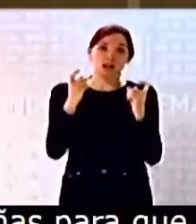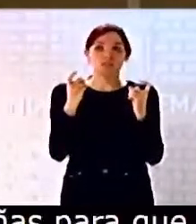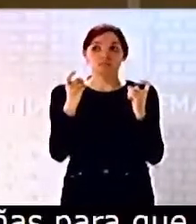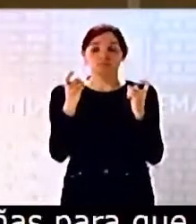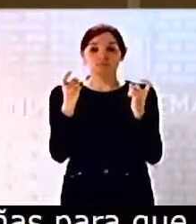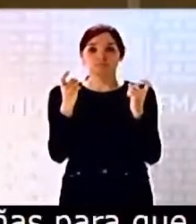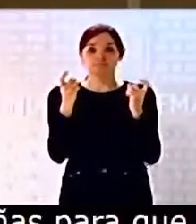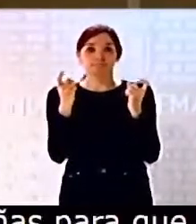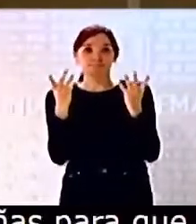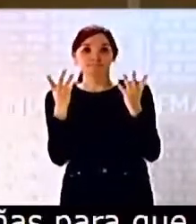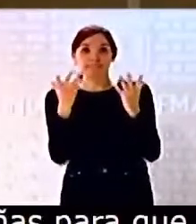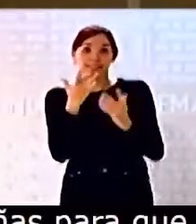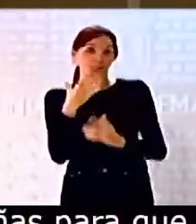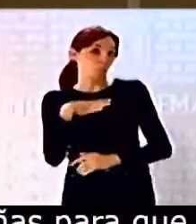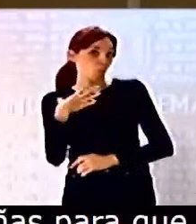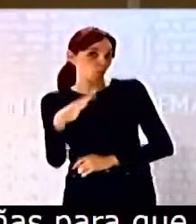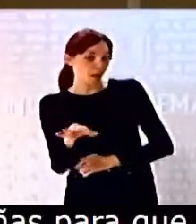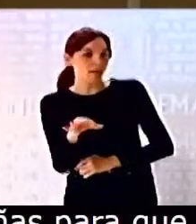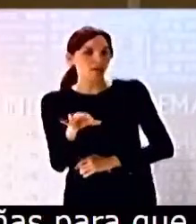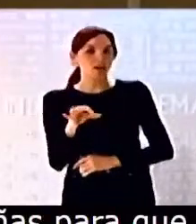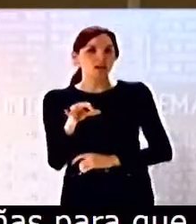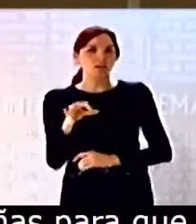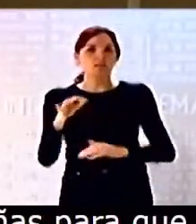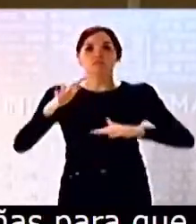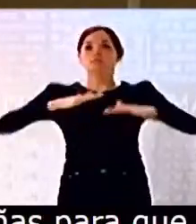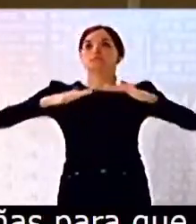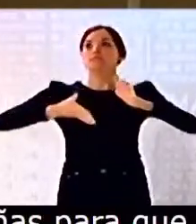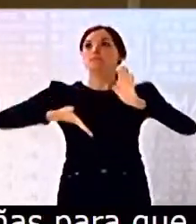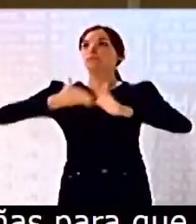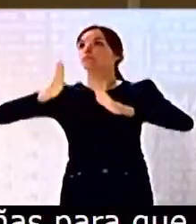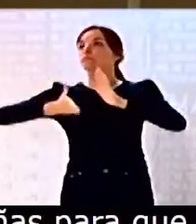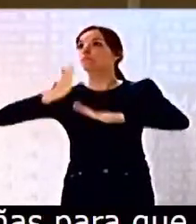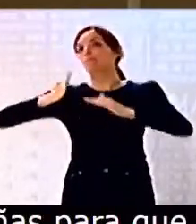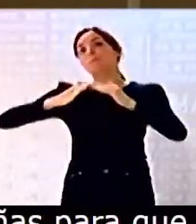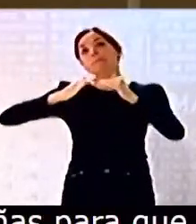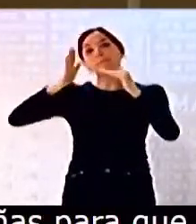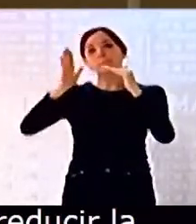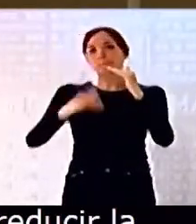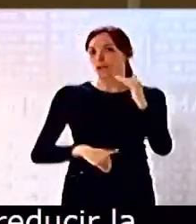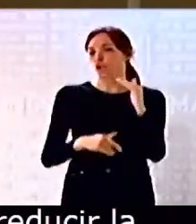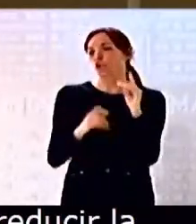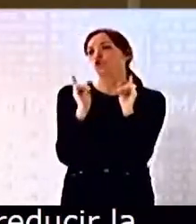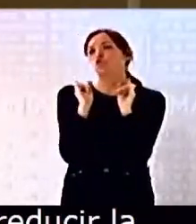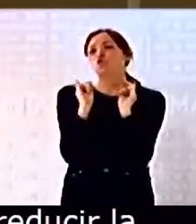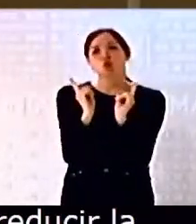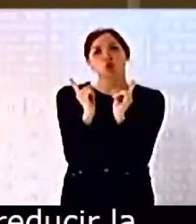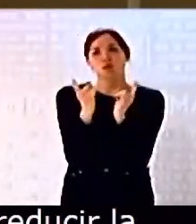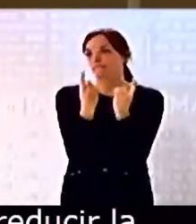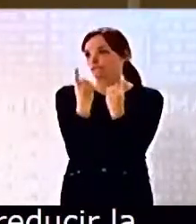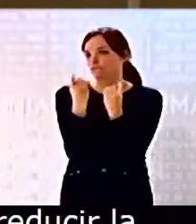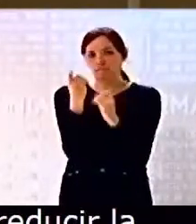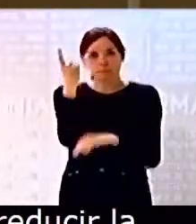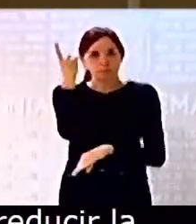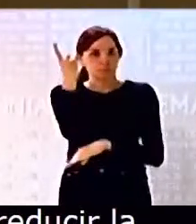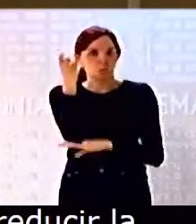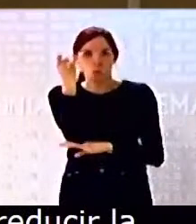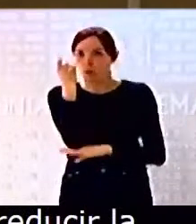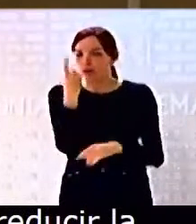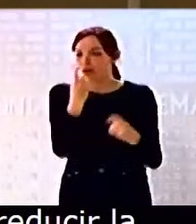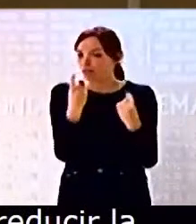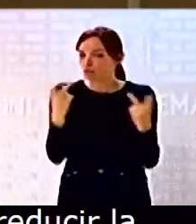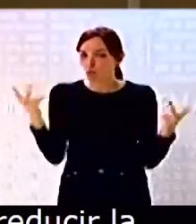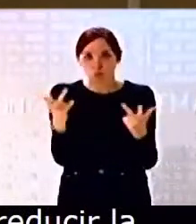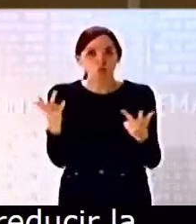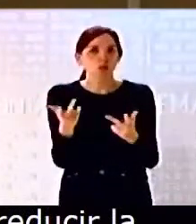posible, pues reducir la movilidad a lo que es indispensable, a lo que absolutamente es